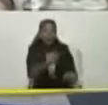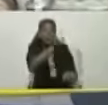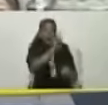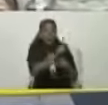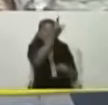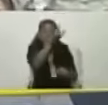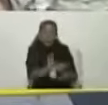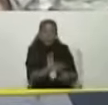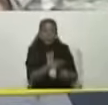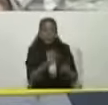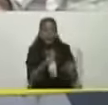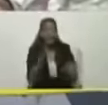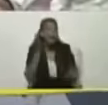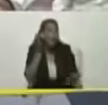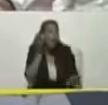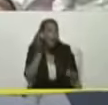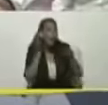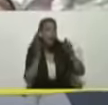socialista